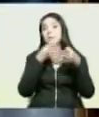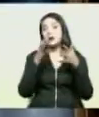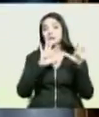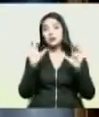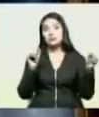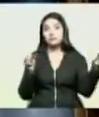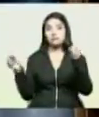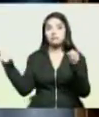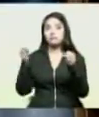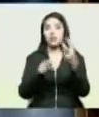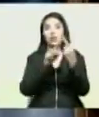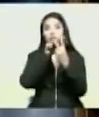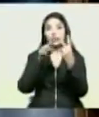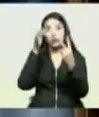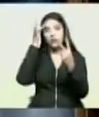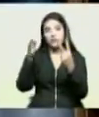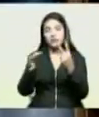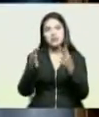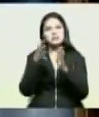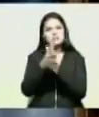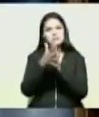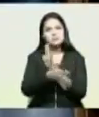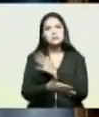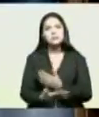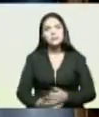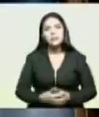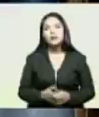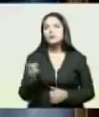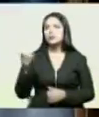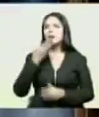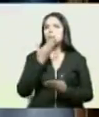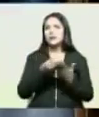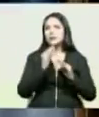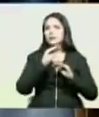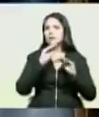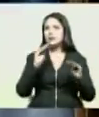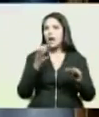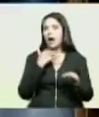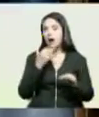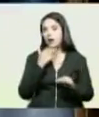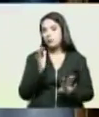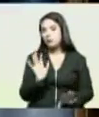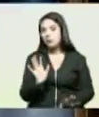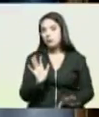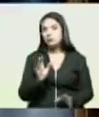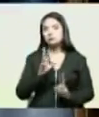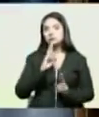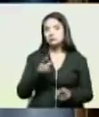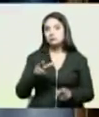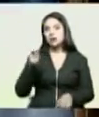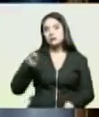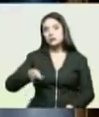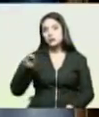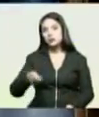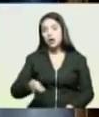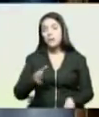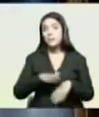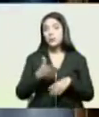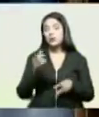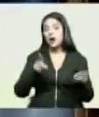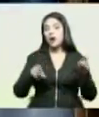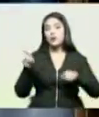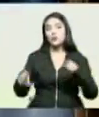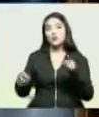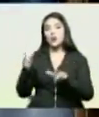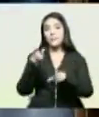designados 2 fiscales para correcto, investigar los hechos. Correcto. ¿Usted va a solicitar algún tipo, digamos, de acción al Tribunal Supremo, considerando que algunas